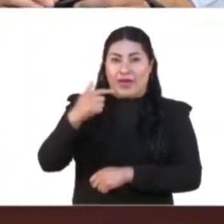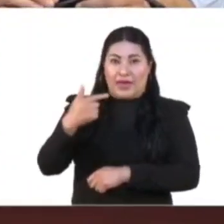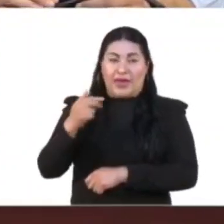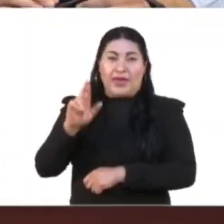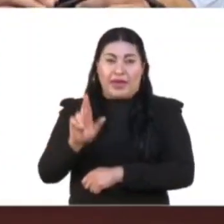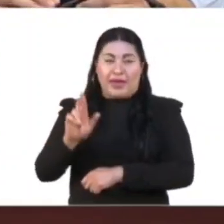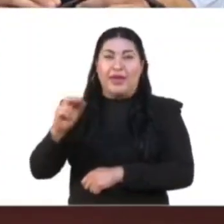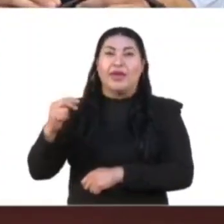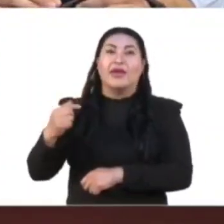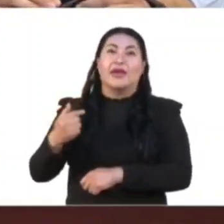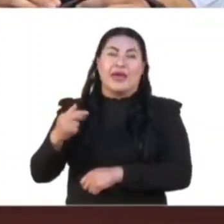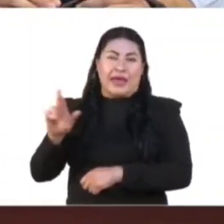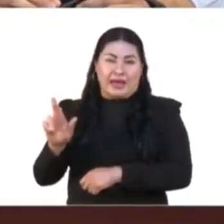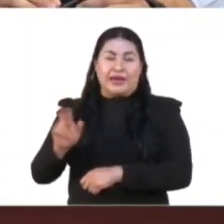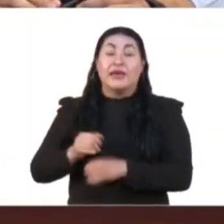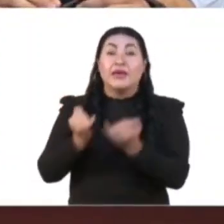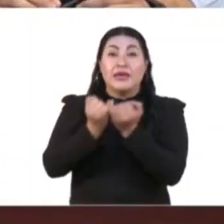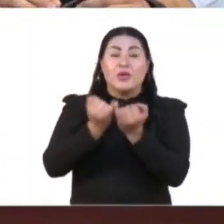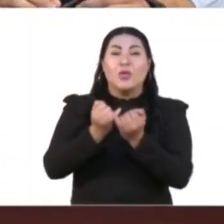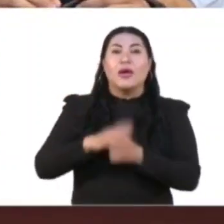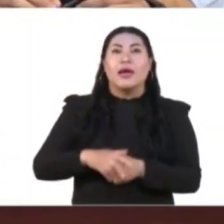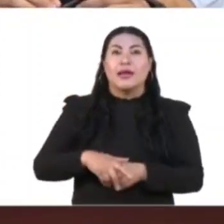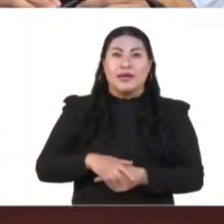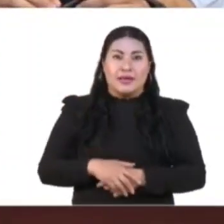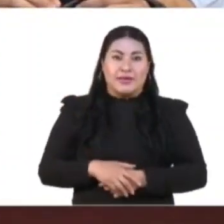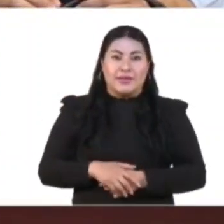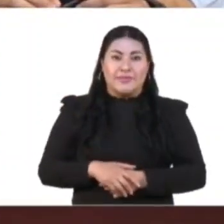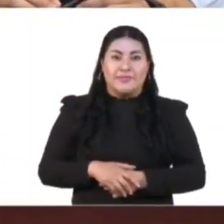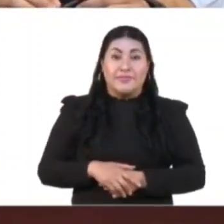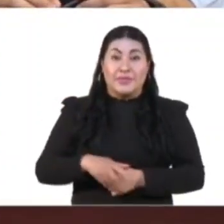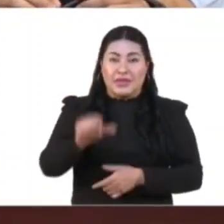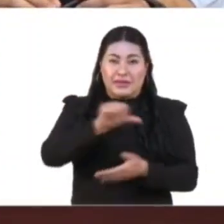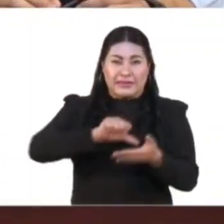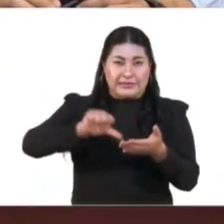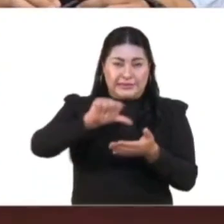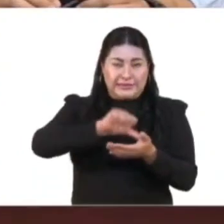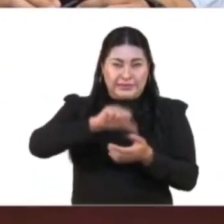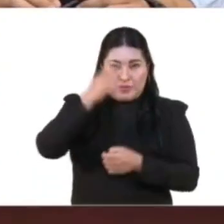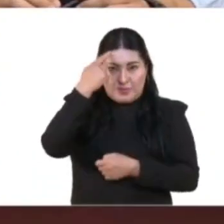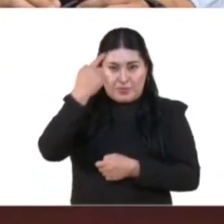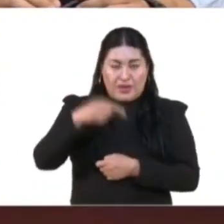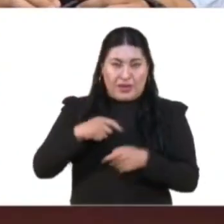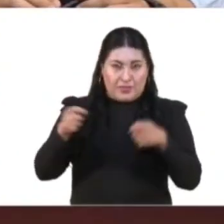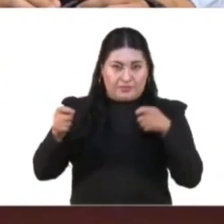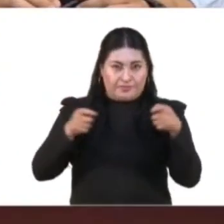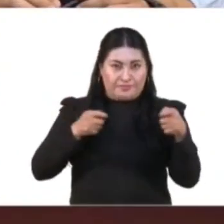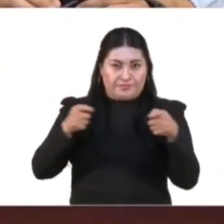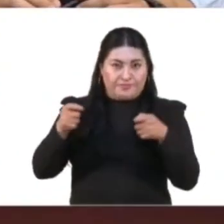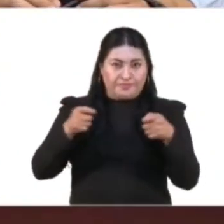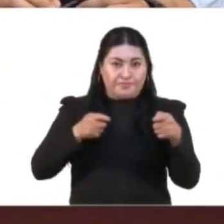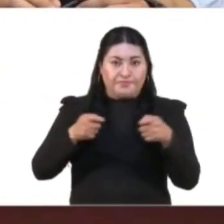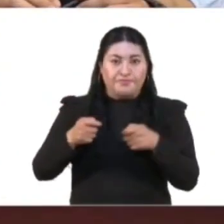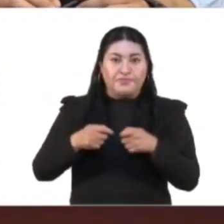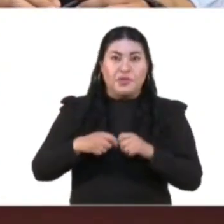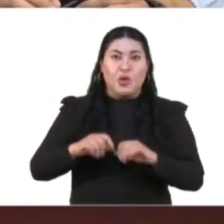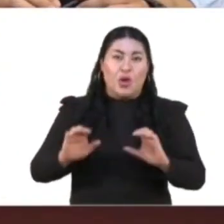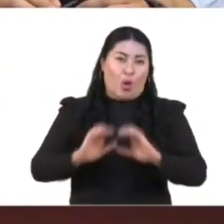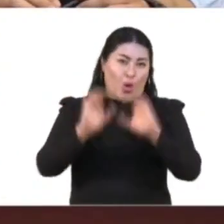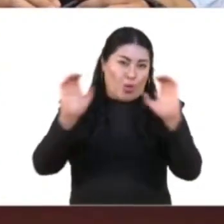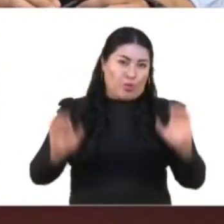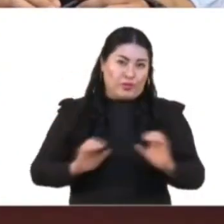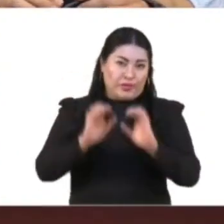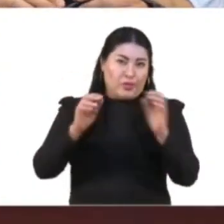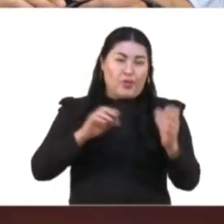y la presencia de la Cruz Roja Mexicana. El Centro de Comando, Control, Cómputo,